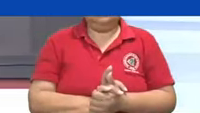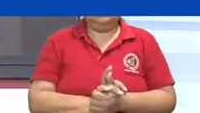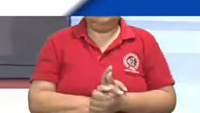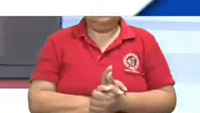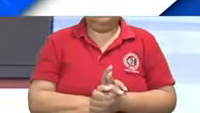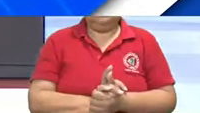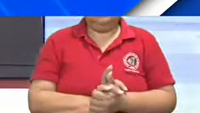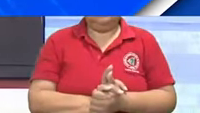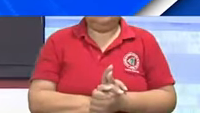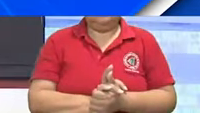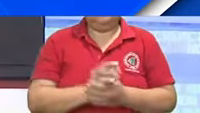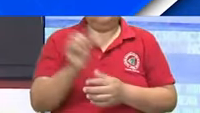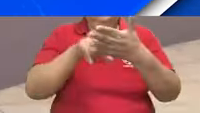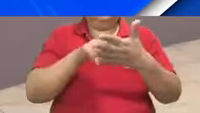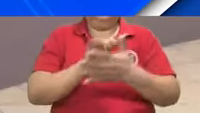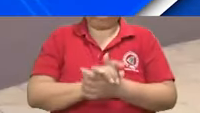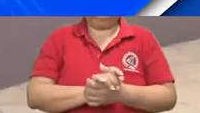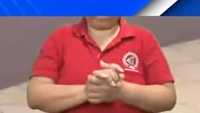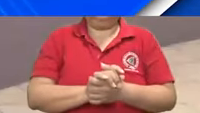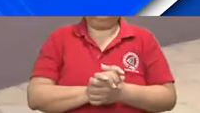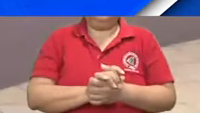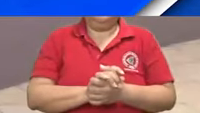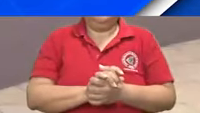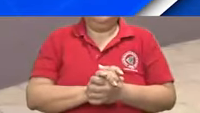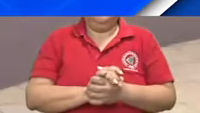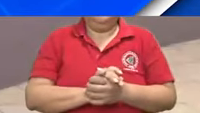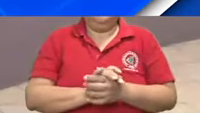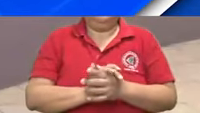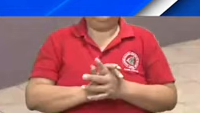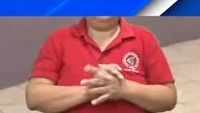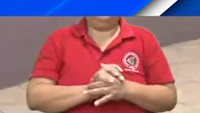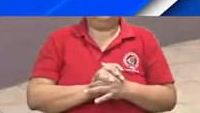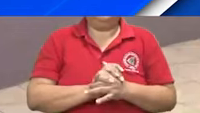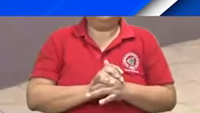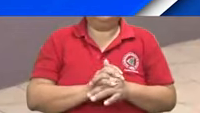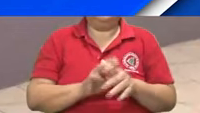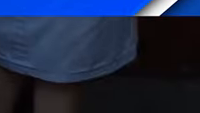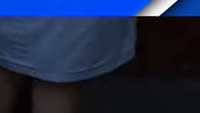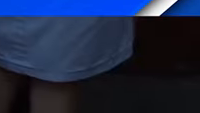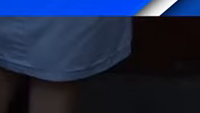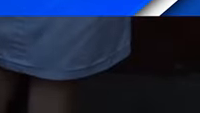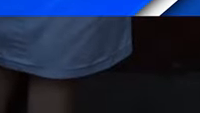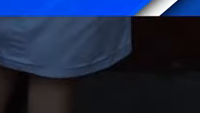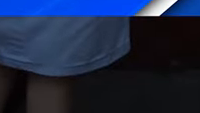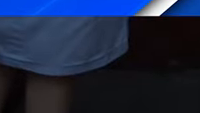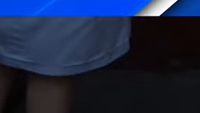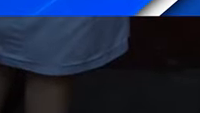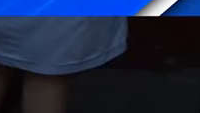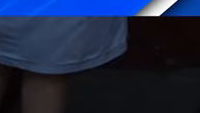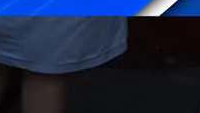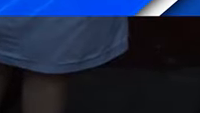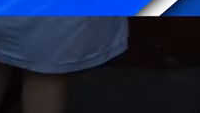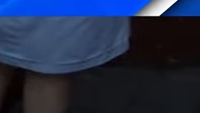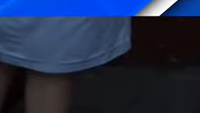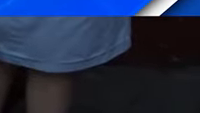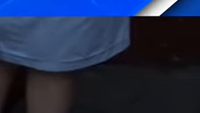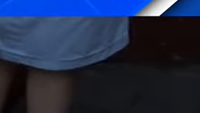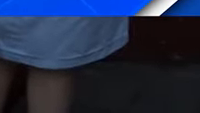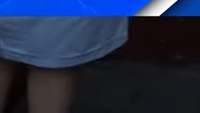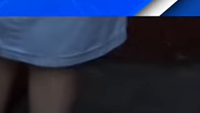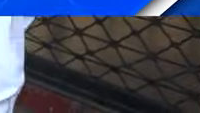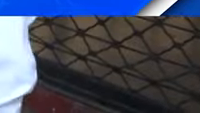Este 10 de mayo, de manera unánime, diputados en la Asamblea Nacional derogaron el decreto